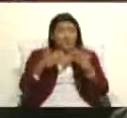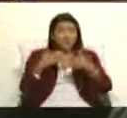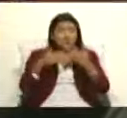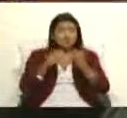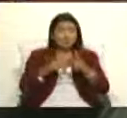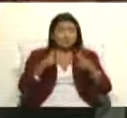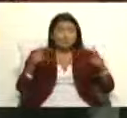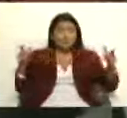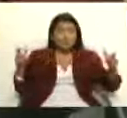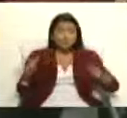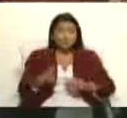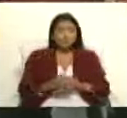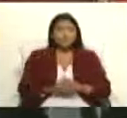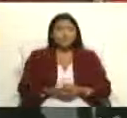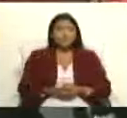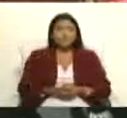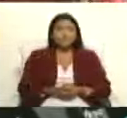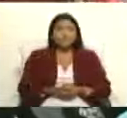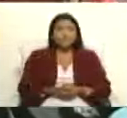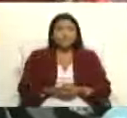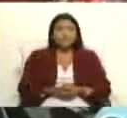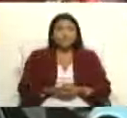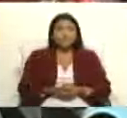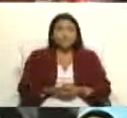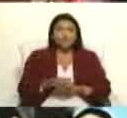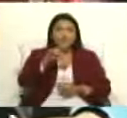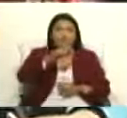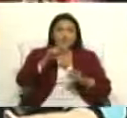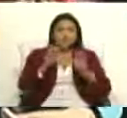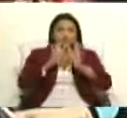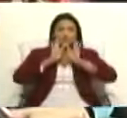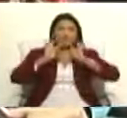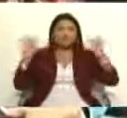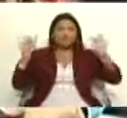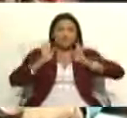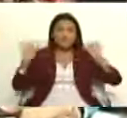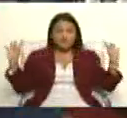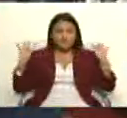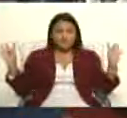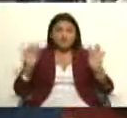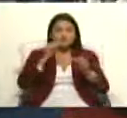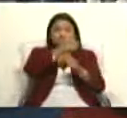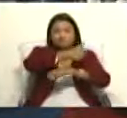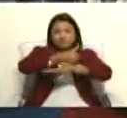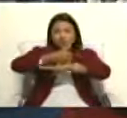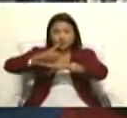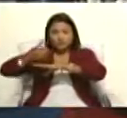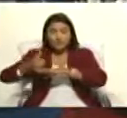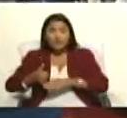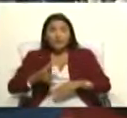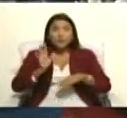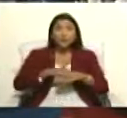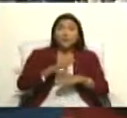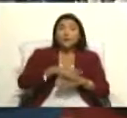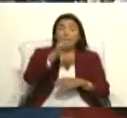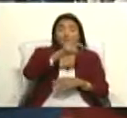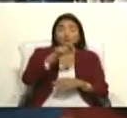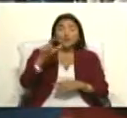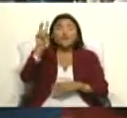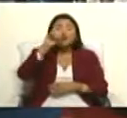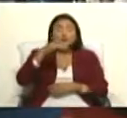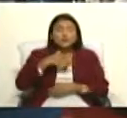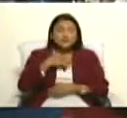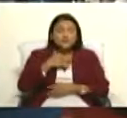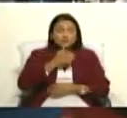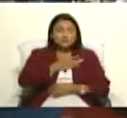Alejandro compañeros y compañeras compatriotas acá en la tarima que ha ido creciendo el sentimiento de amor y